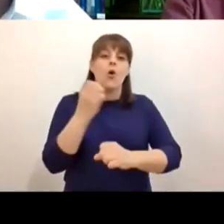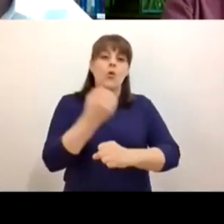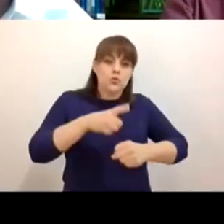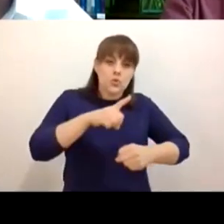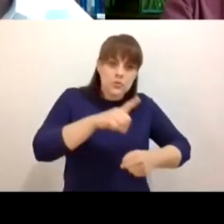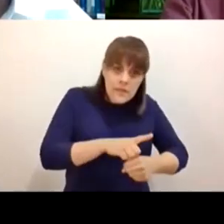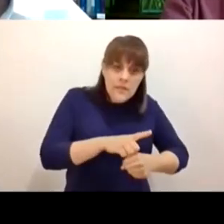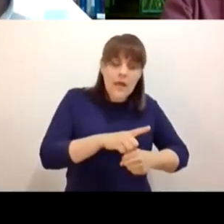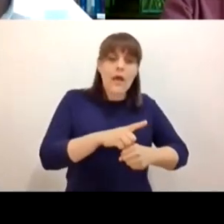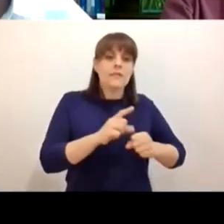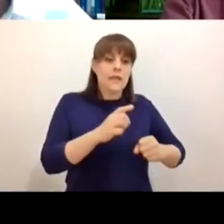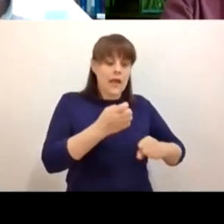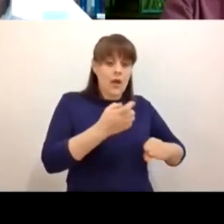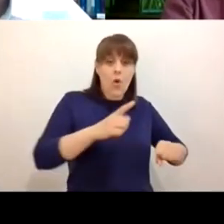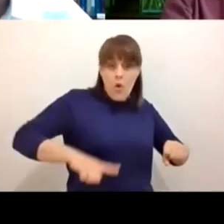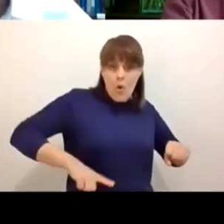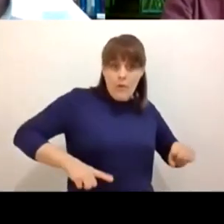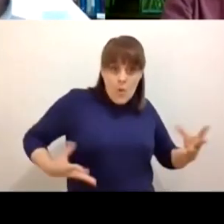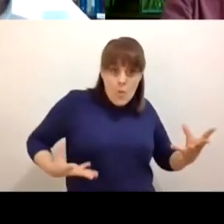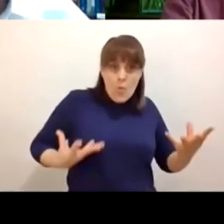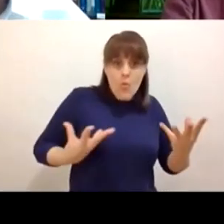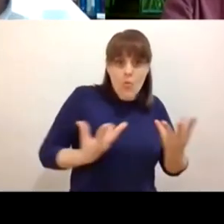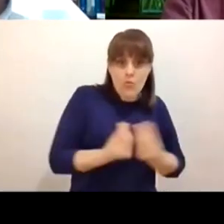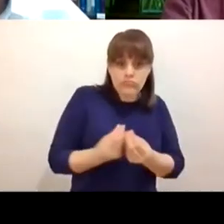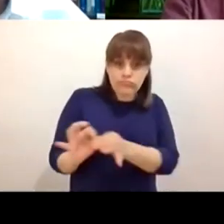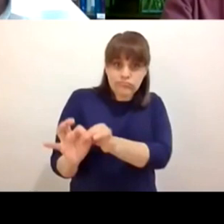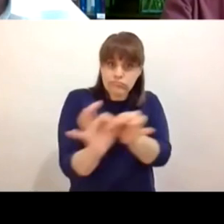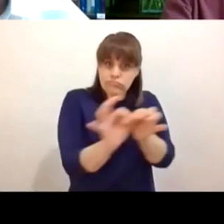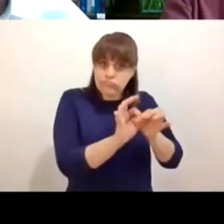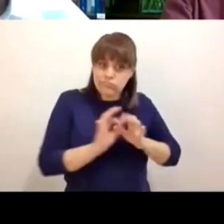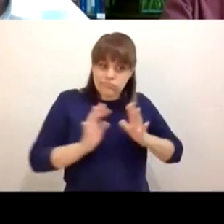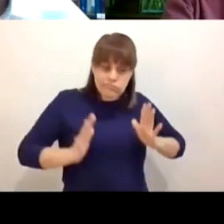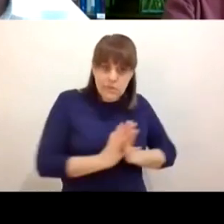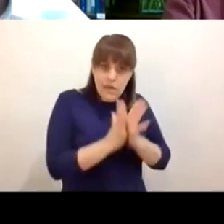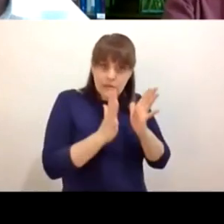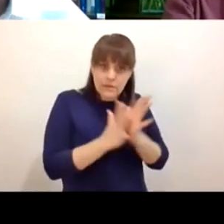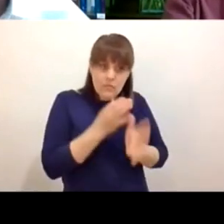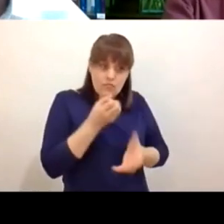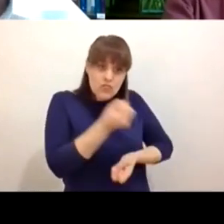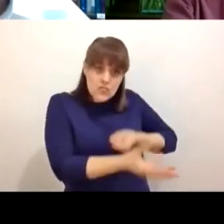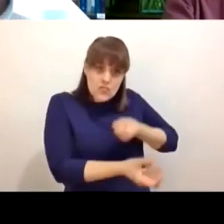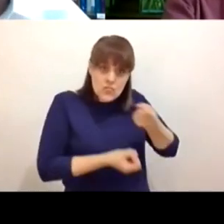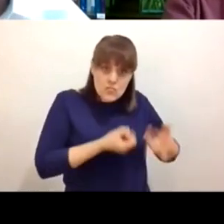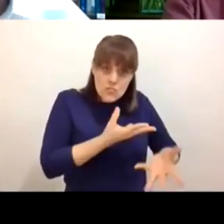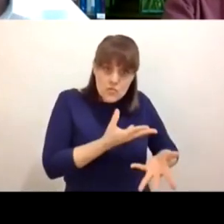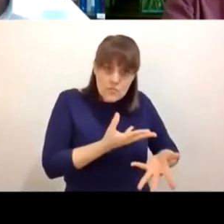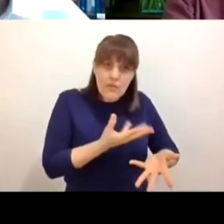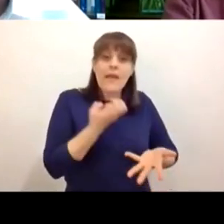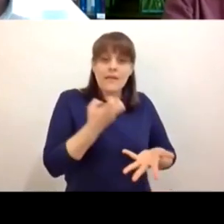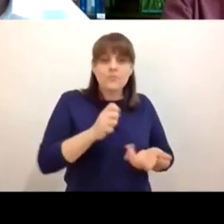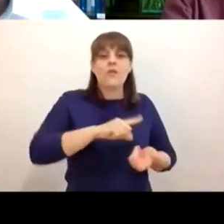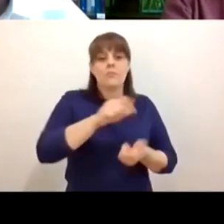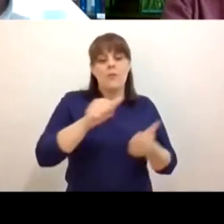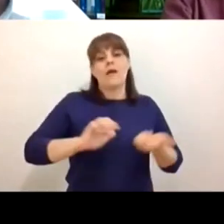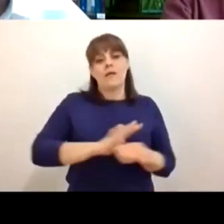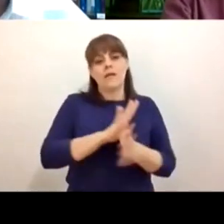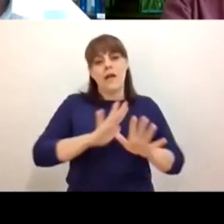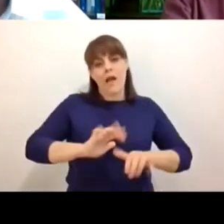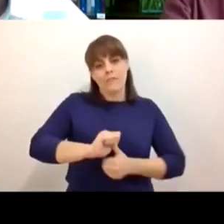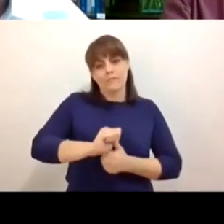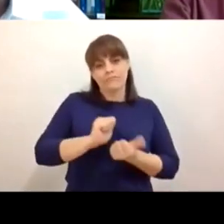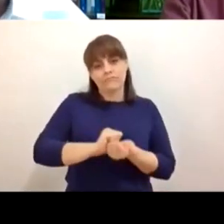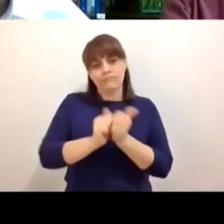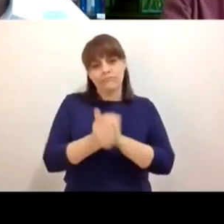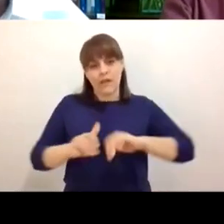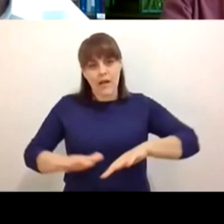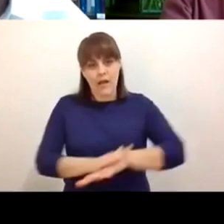una sola vertiente, de manera multidisciplinaria, vamos a lograr cambiar muchas cosas. Y creo que el trabajo tiene que ver precisamente con la familia.